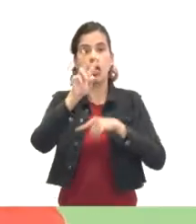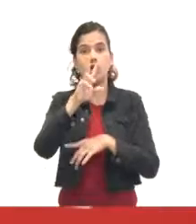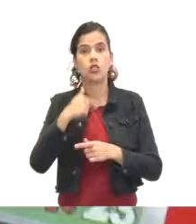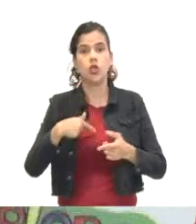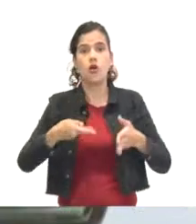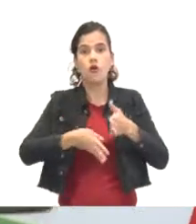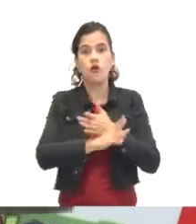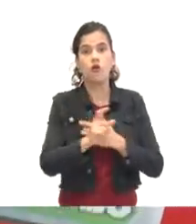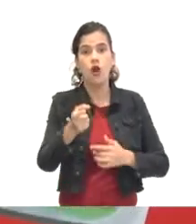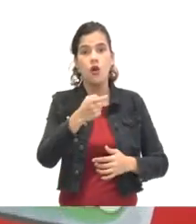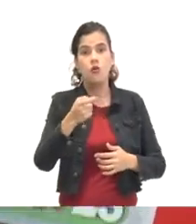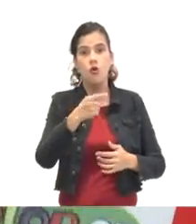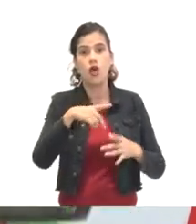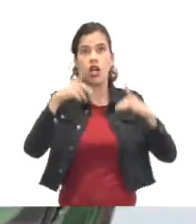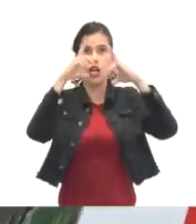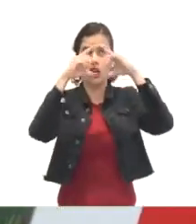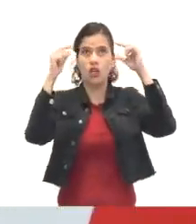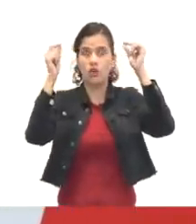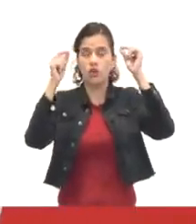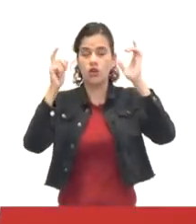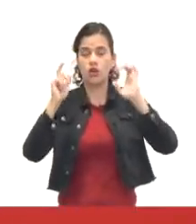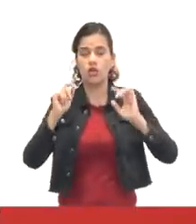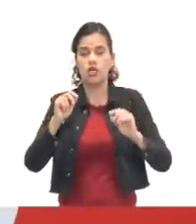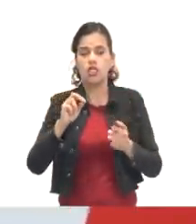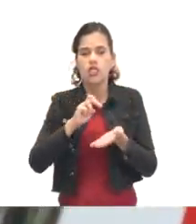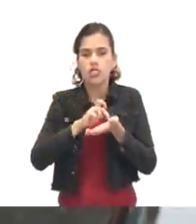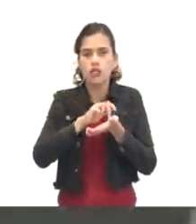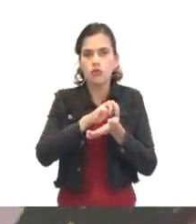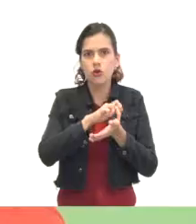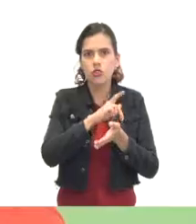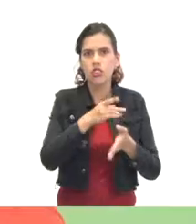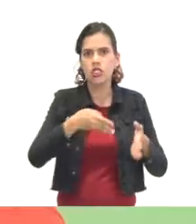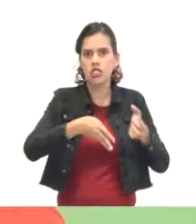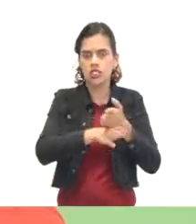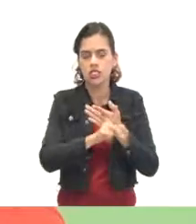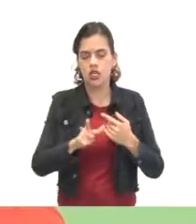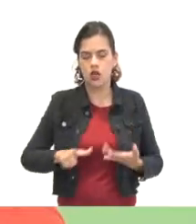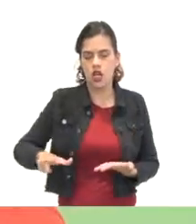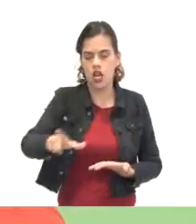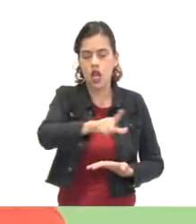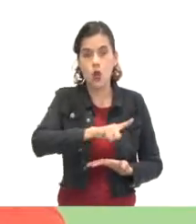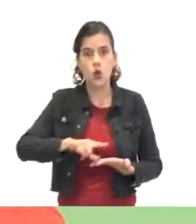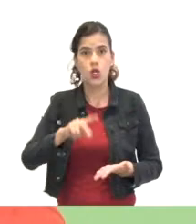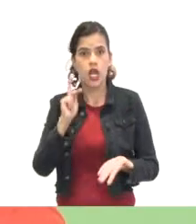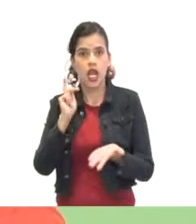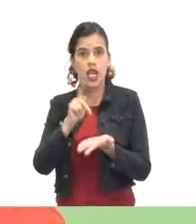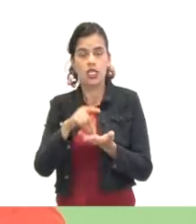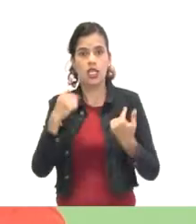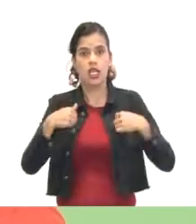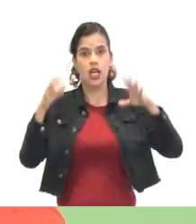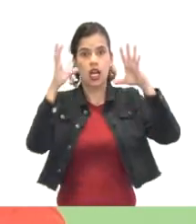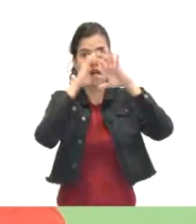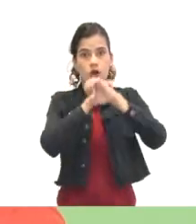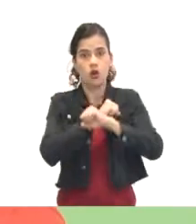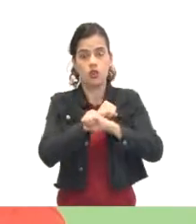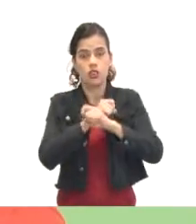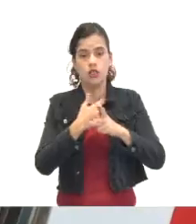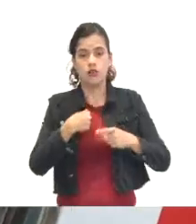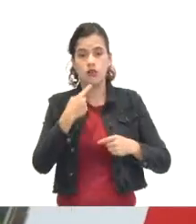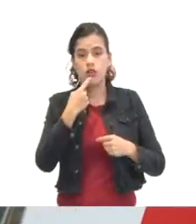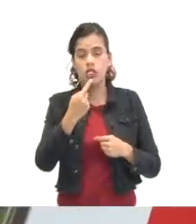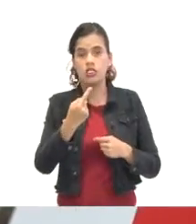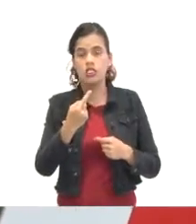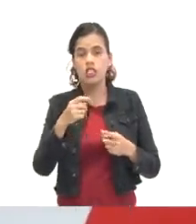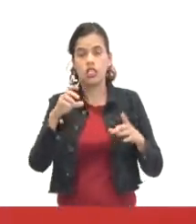fue a buscar la luna y de puntillas salió a la laguna. Al llegar a la noche fue a pedirle